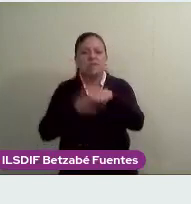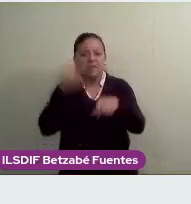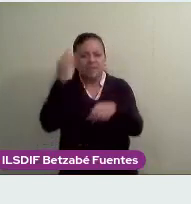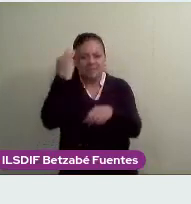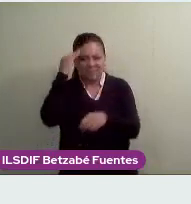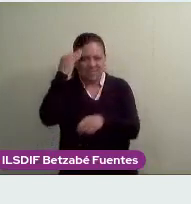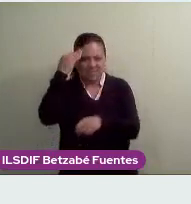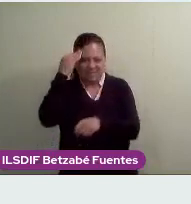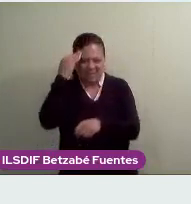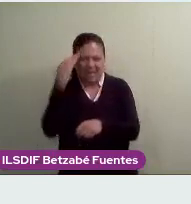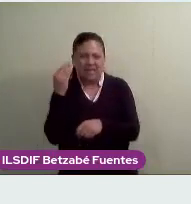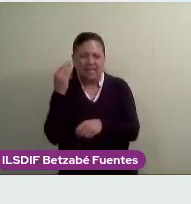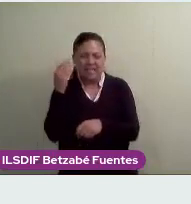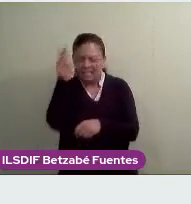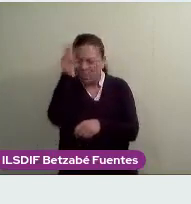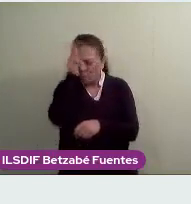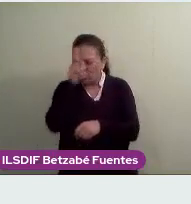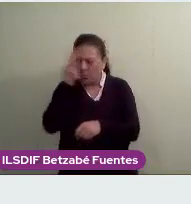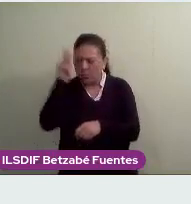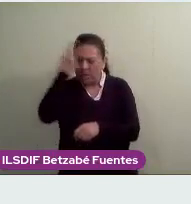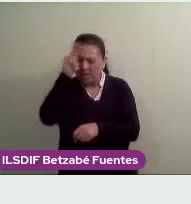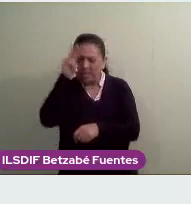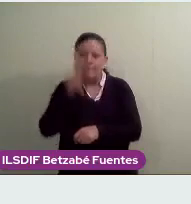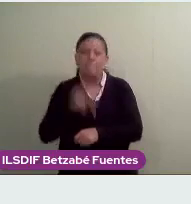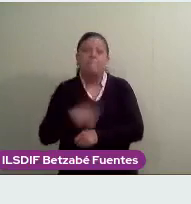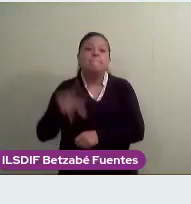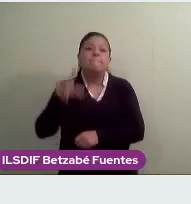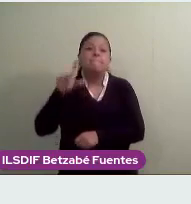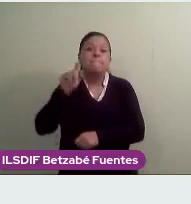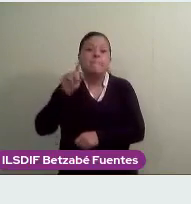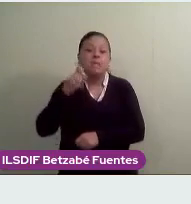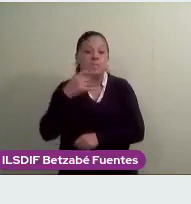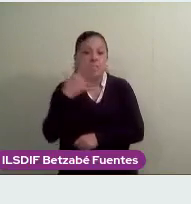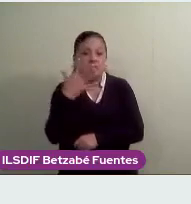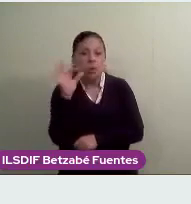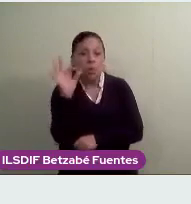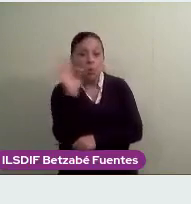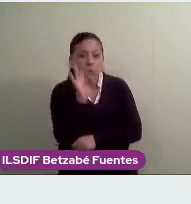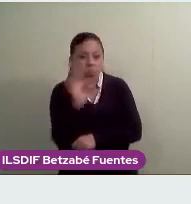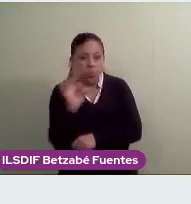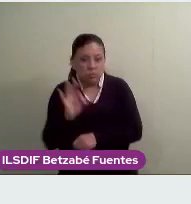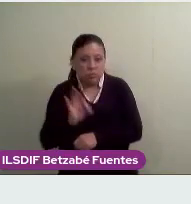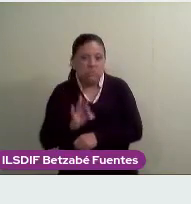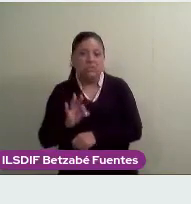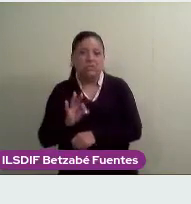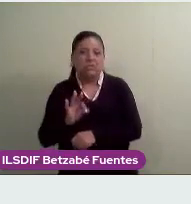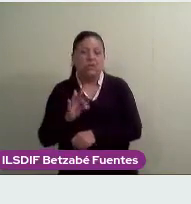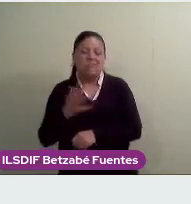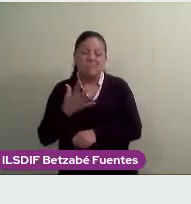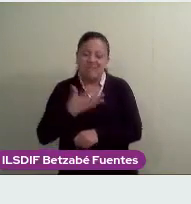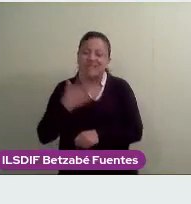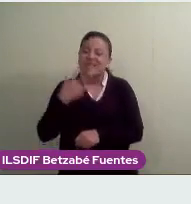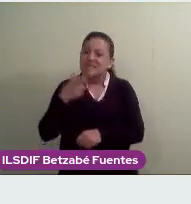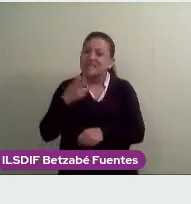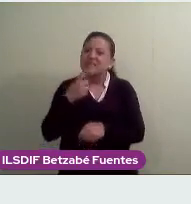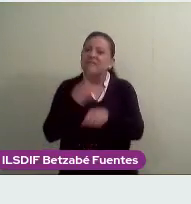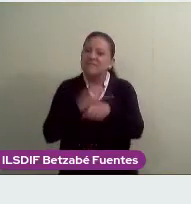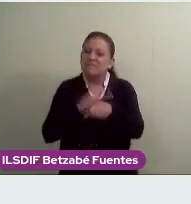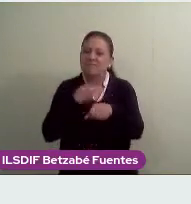papel concausal en más del 25% de ciertos enfermos somáticos crónicos. También existe el